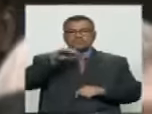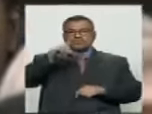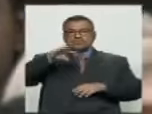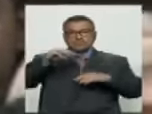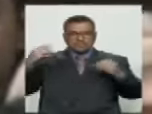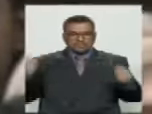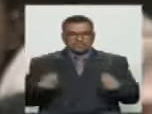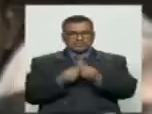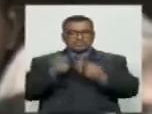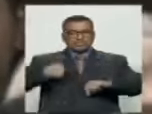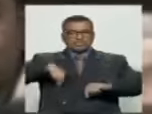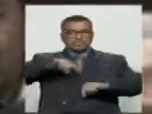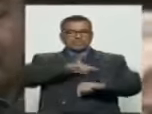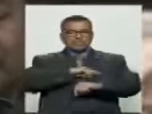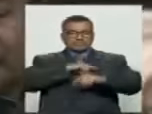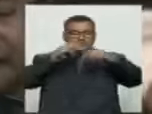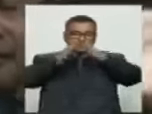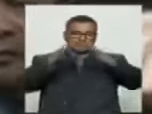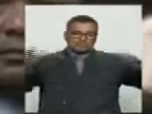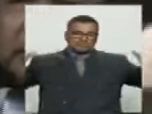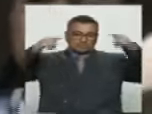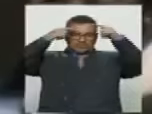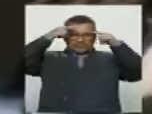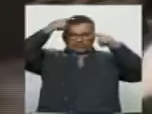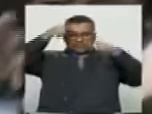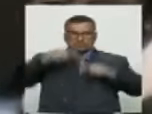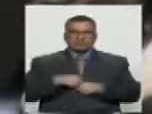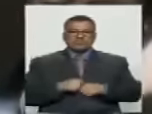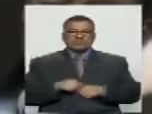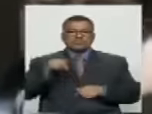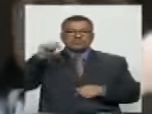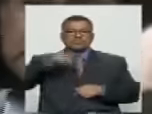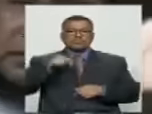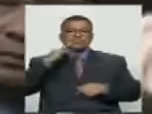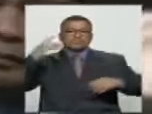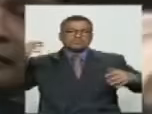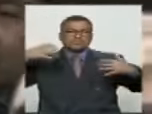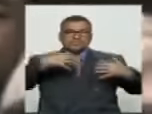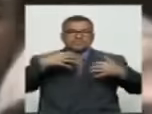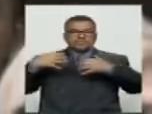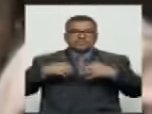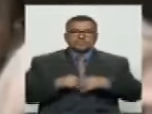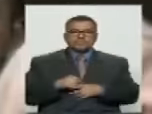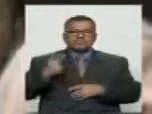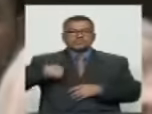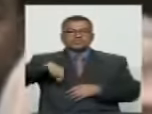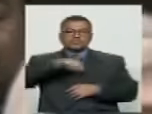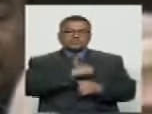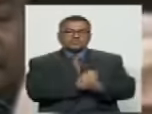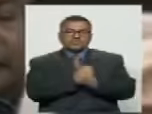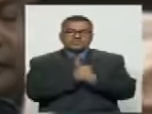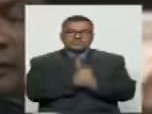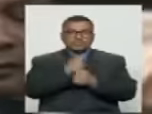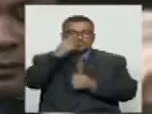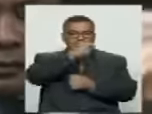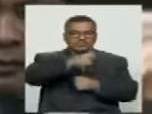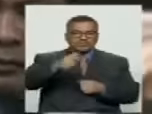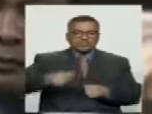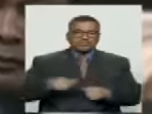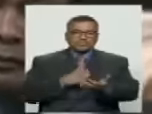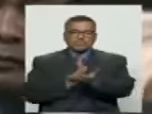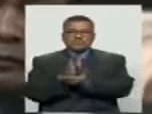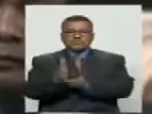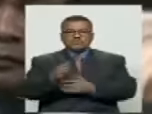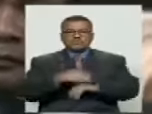Junto a nuestro gigante Hugo Chávez y este espíritu de lucha por nuestros amados pueblos